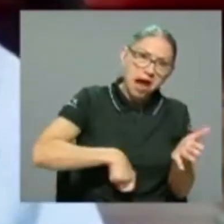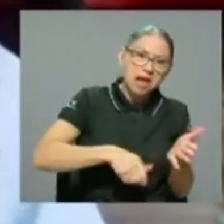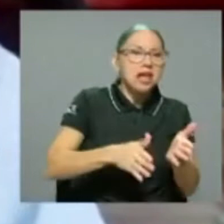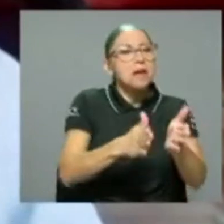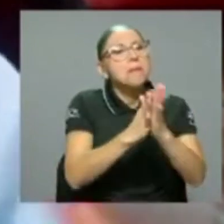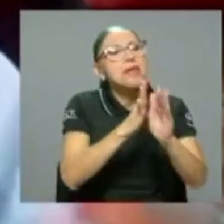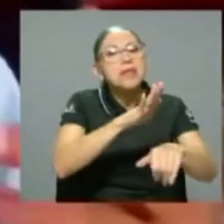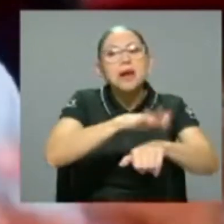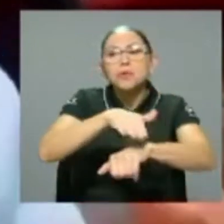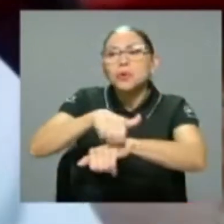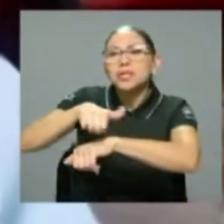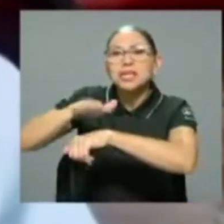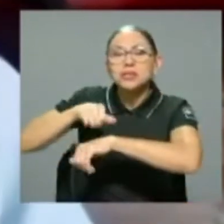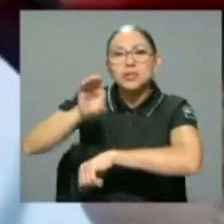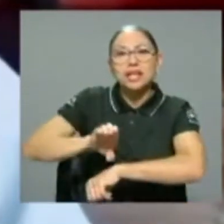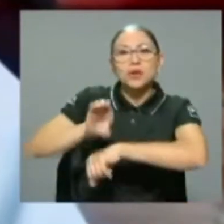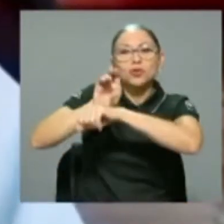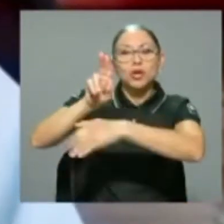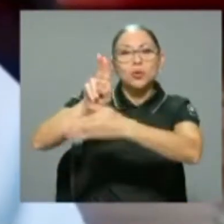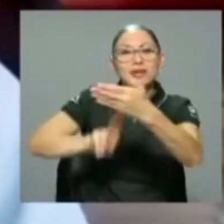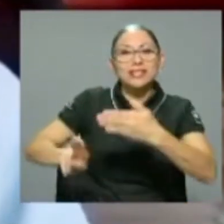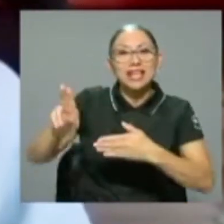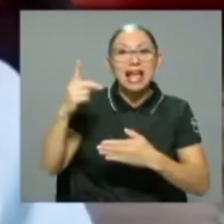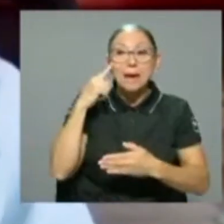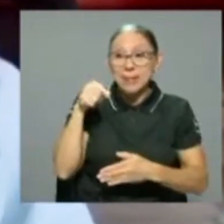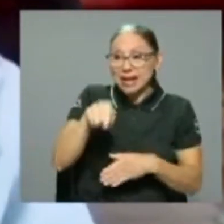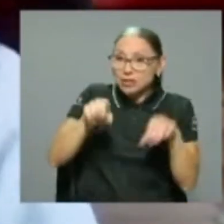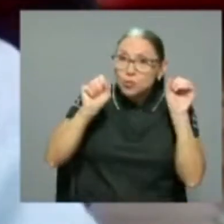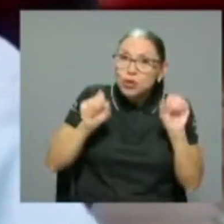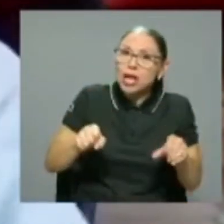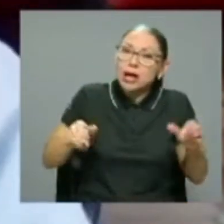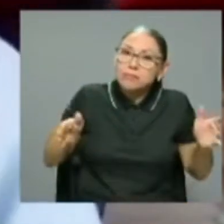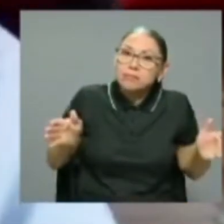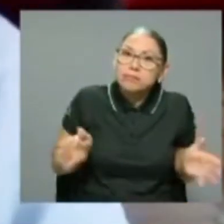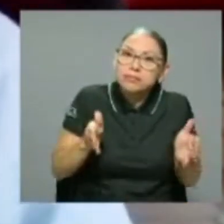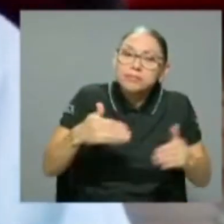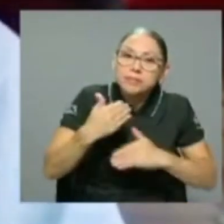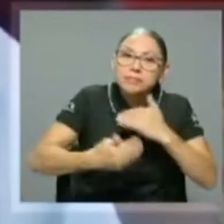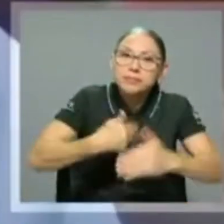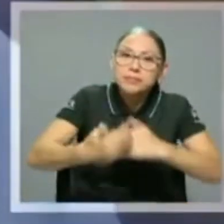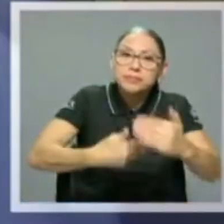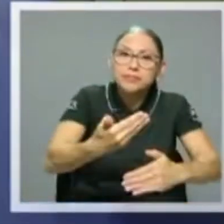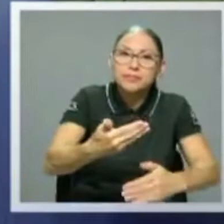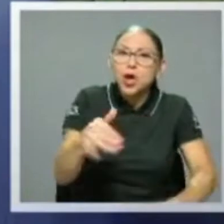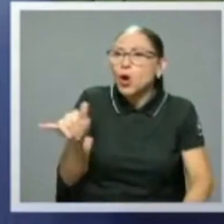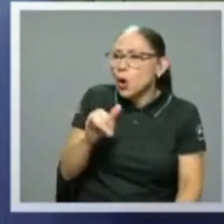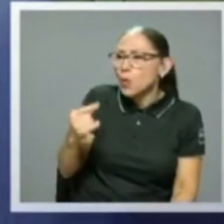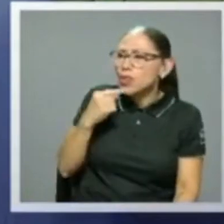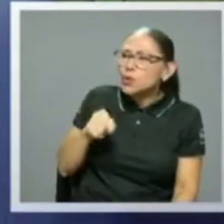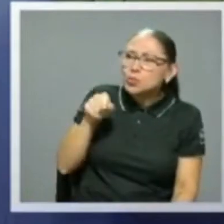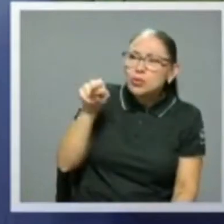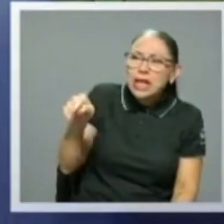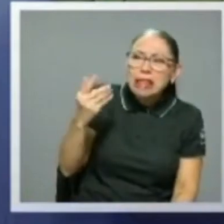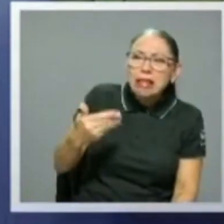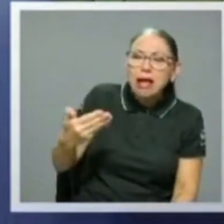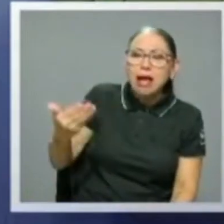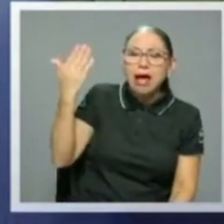Consejo Universitario para que esto se llevara a cabo. Y como usted dijo en algún momento,